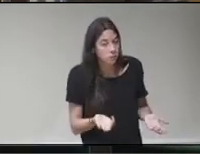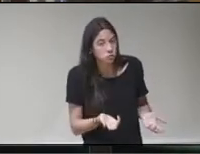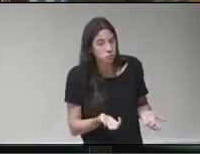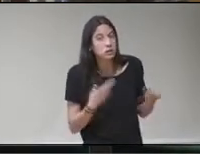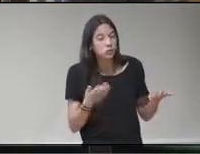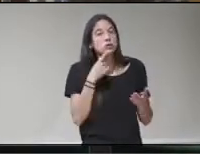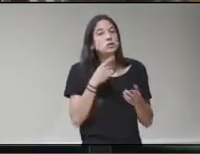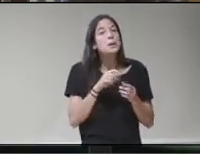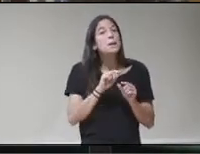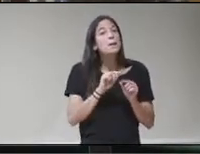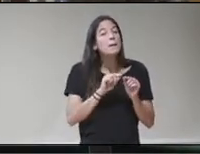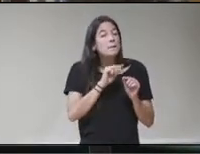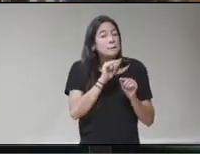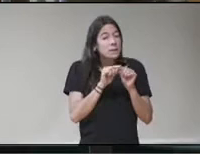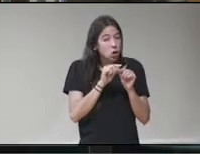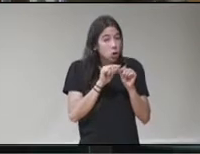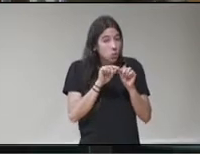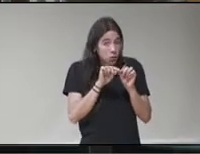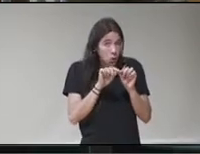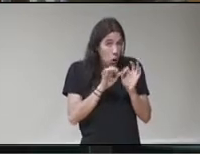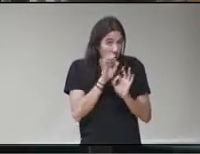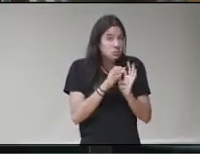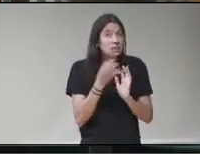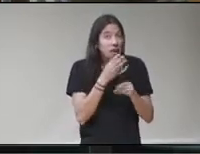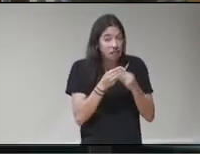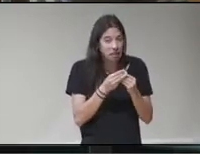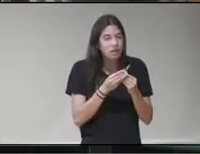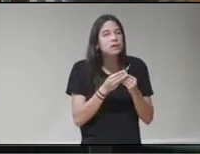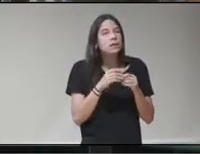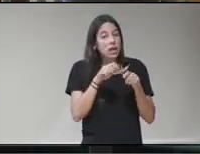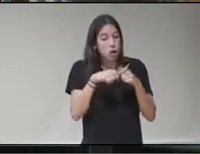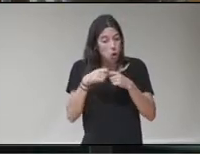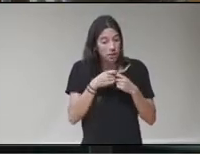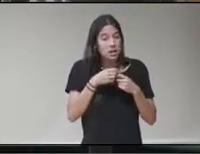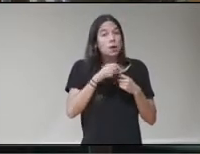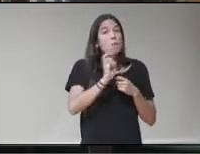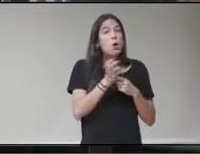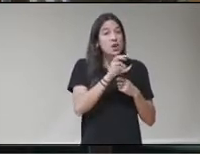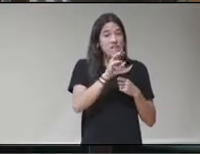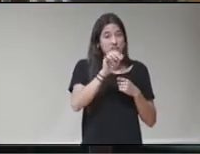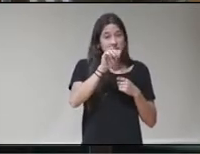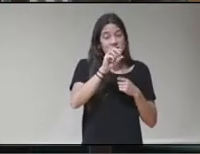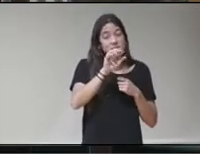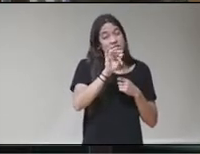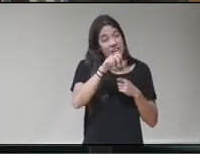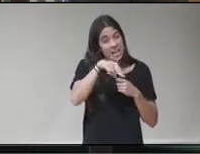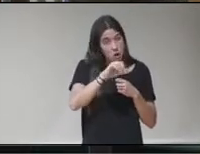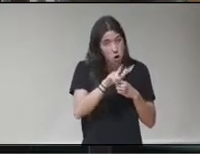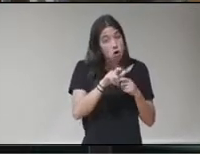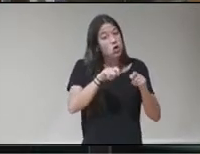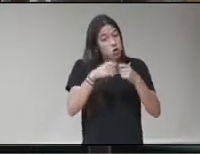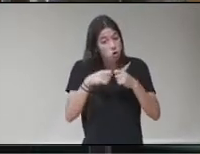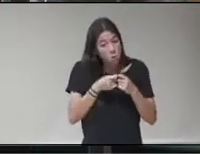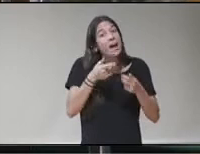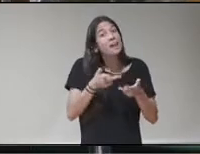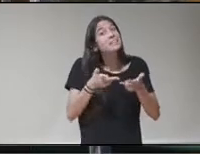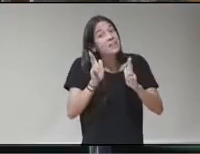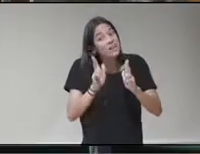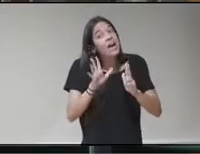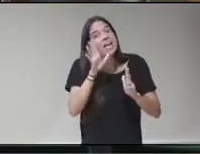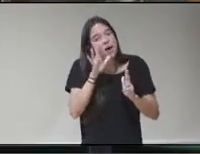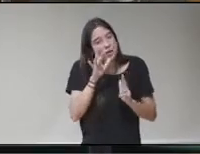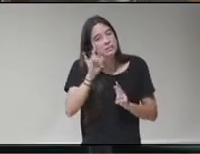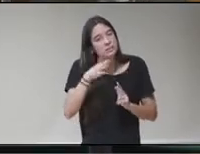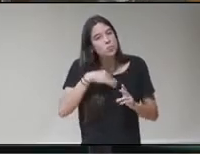los microorganismos, rompen el glicósido al cual está unido el polifenol se libera y ahora sí puede ya penetrar en el